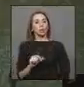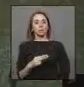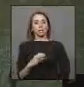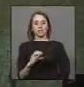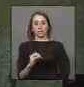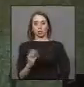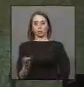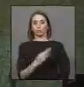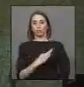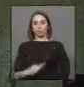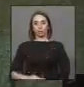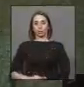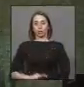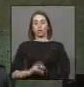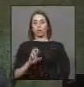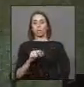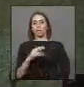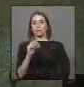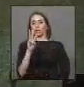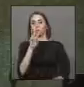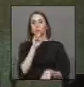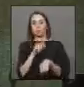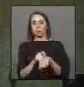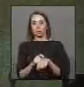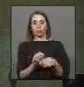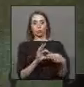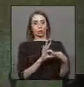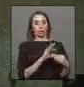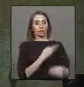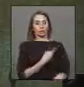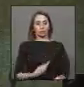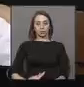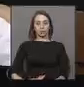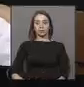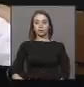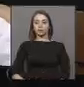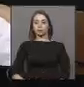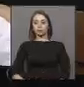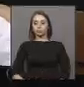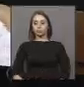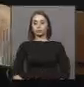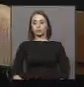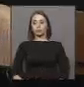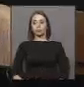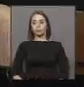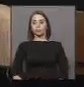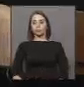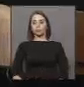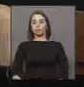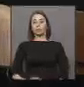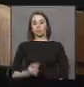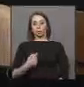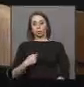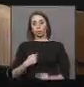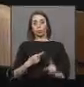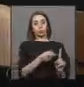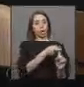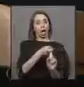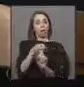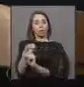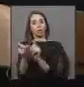Pacheco. Diputada Pacheco, hasta por 3 minutos tiene la palabra. Gracias, presidente. Quiero sumarme a las palabras de muchos de mis colegas,